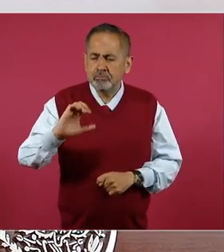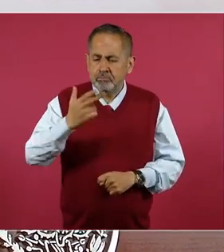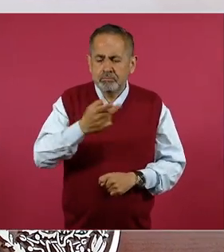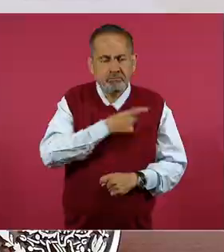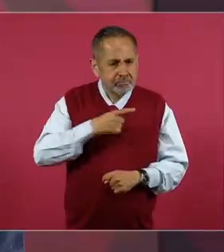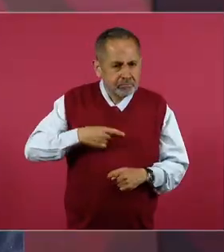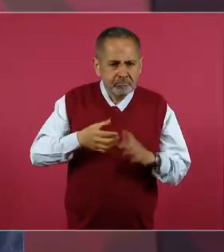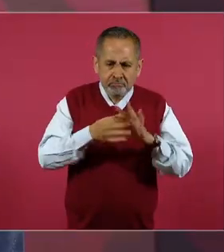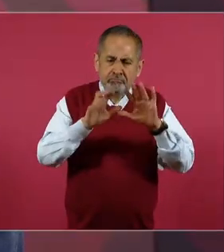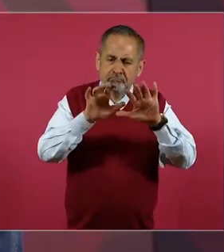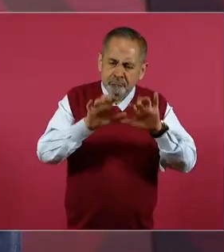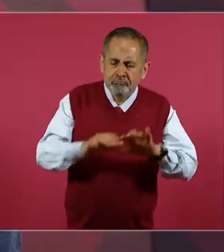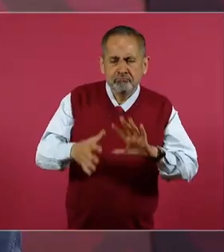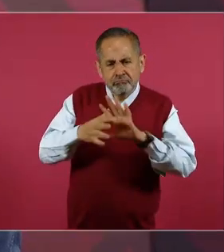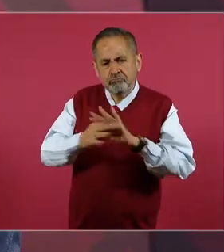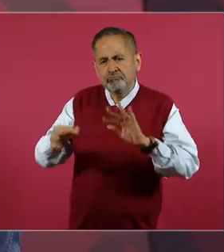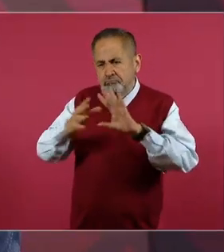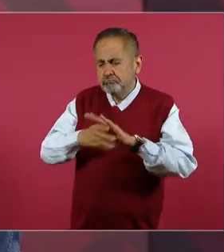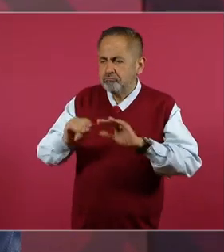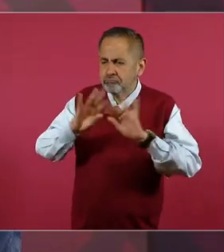van a imponer